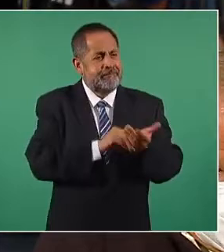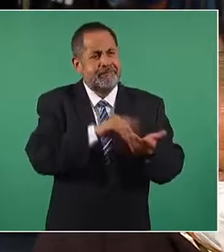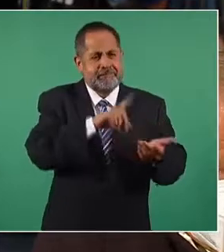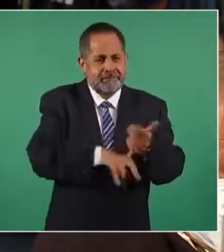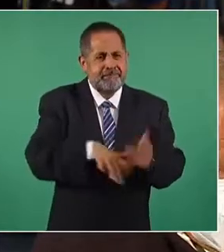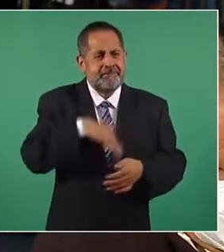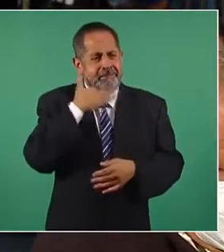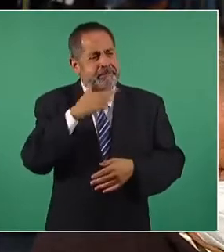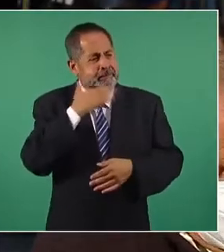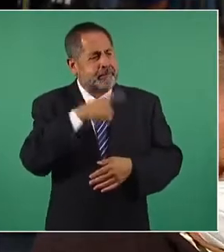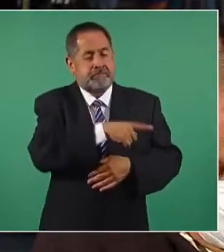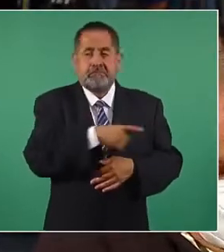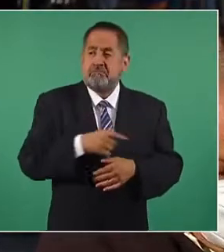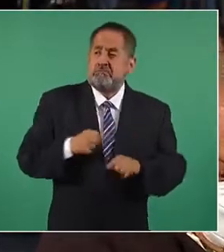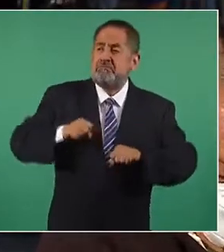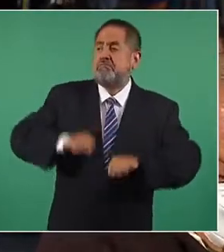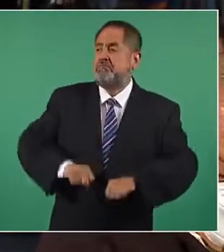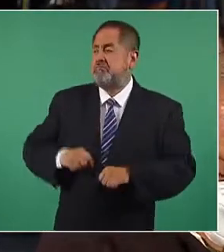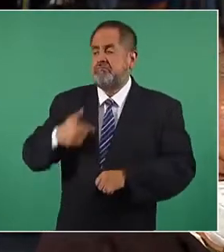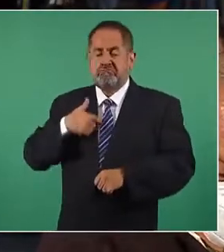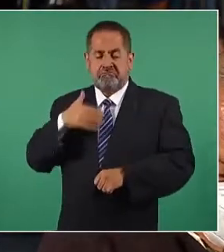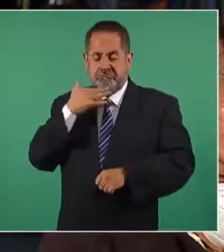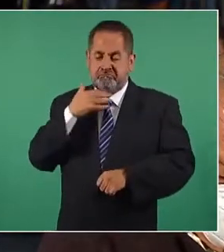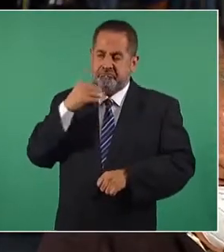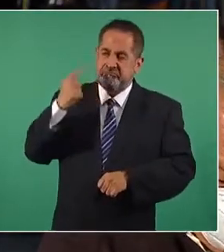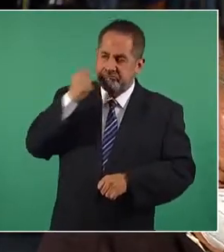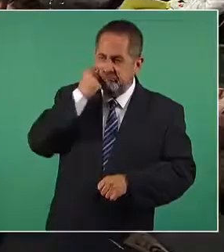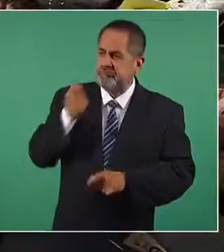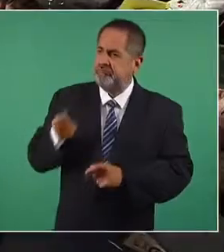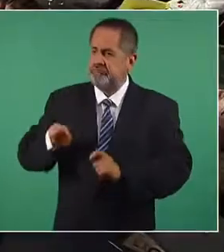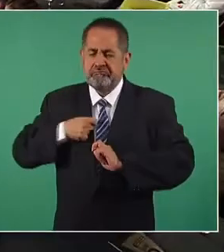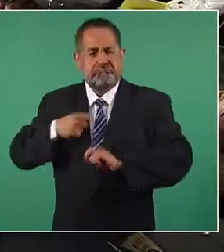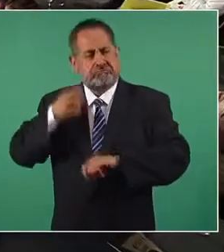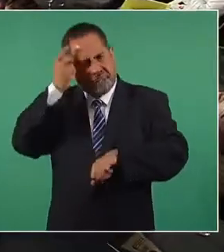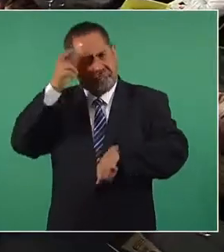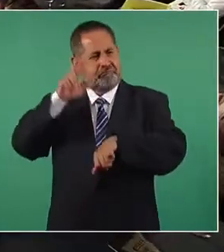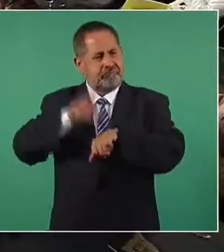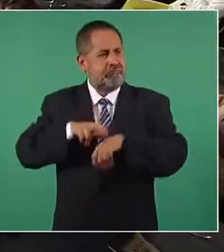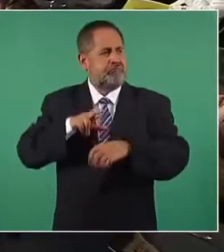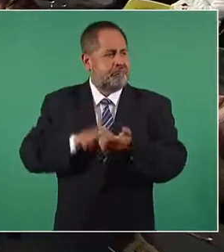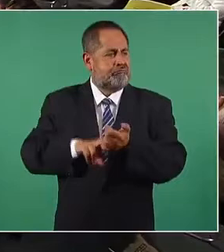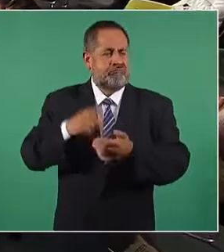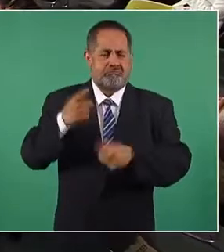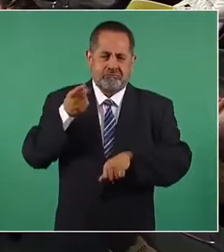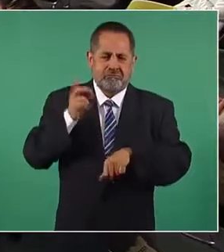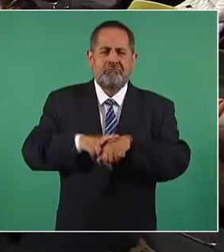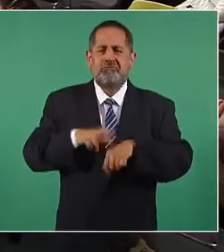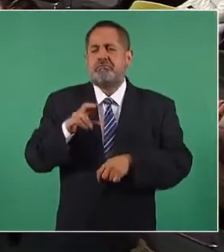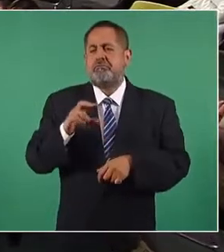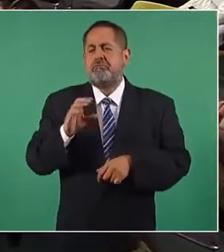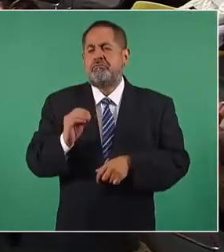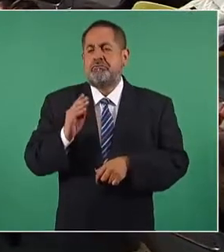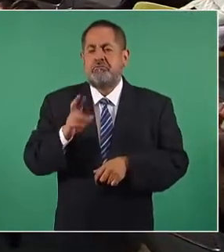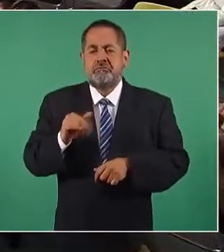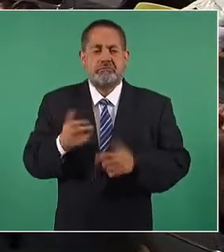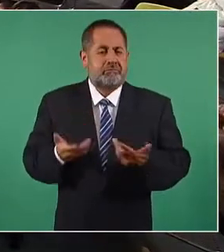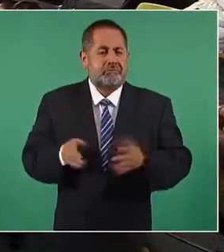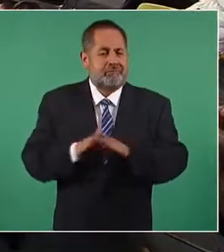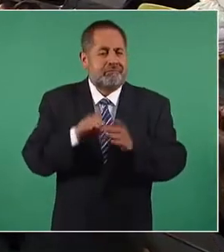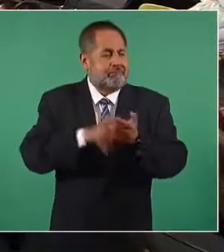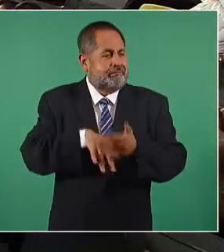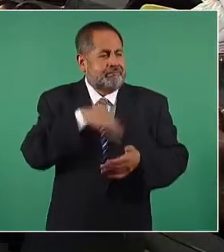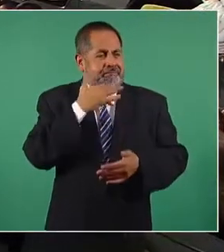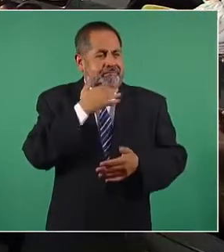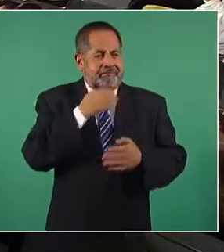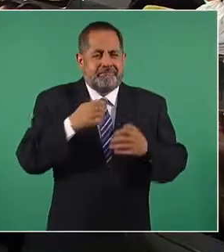puede hacer de un cargo público como es una dirección de obras, presidente? ¿Cómo blindar para evitar este tipo de cochupos o